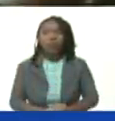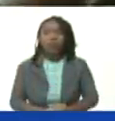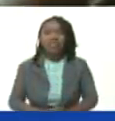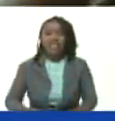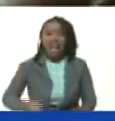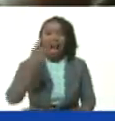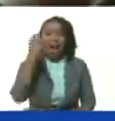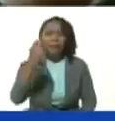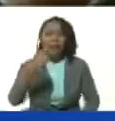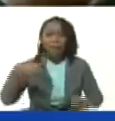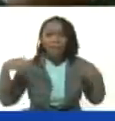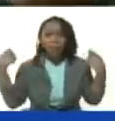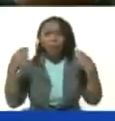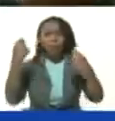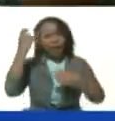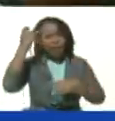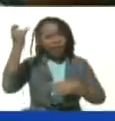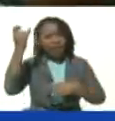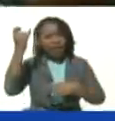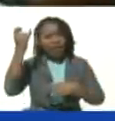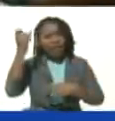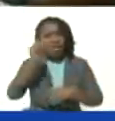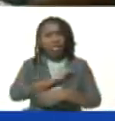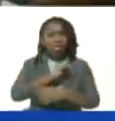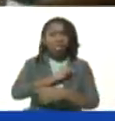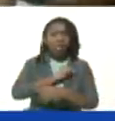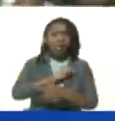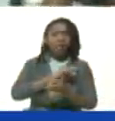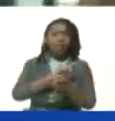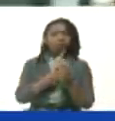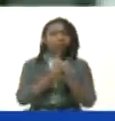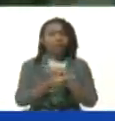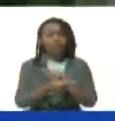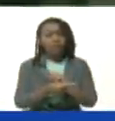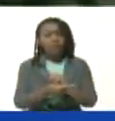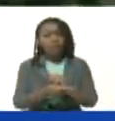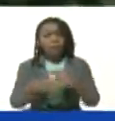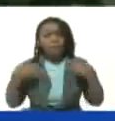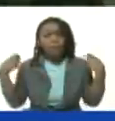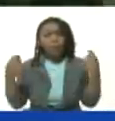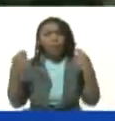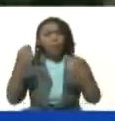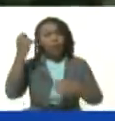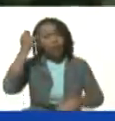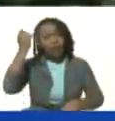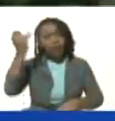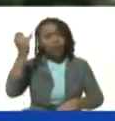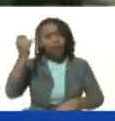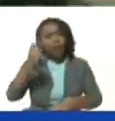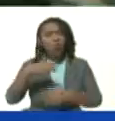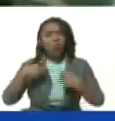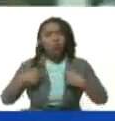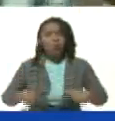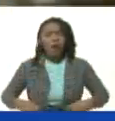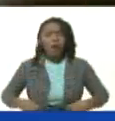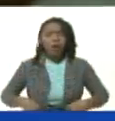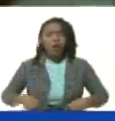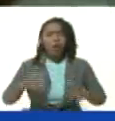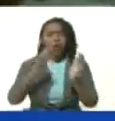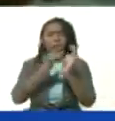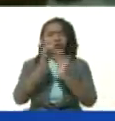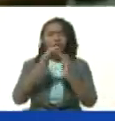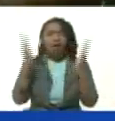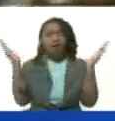Jamás se promueven ideas xenofóbicas. Al contrario, promovemos las ideas del humanismo cristiano, de